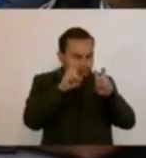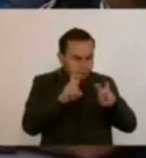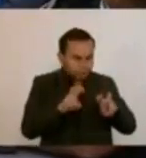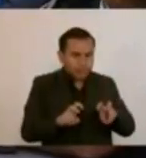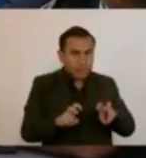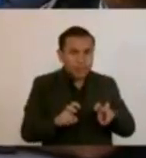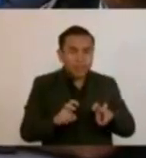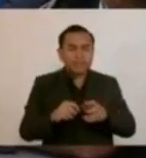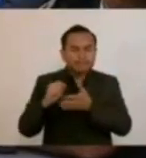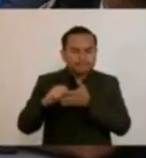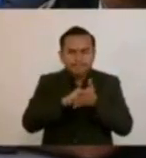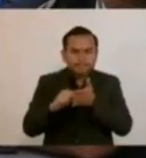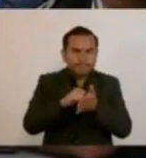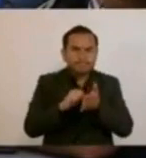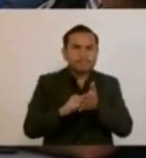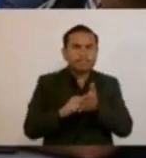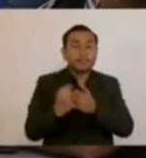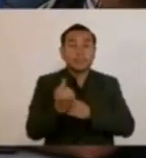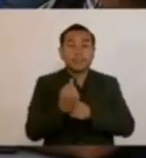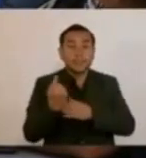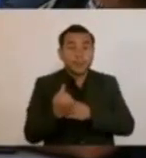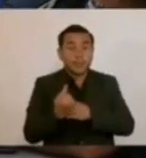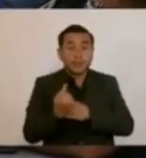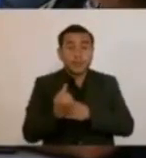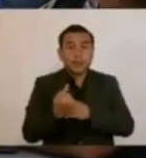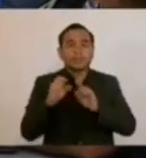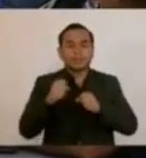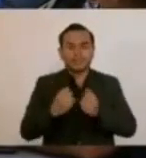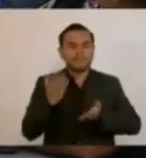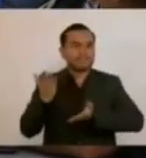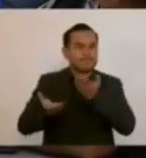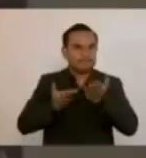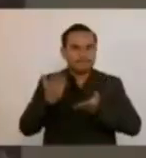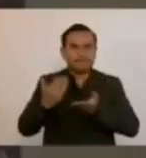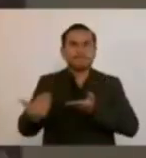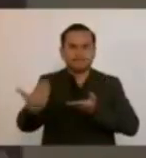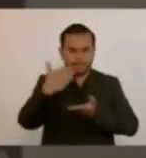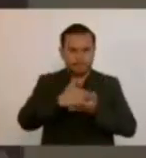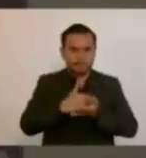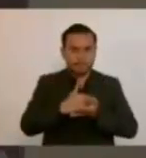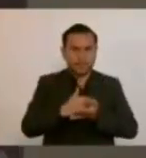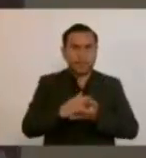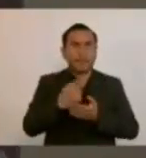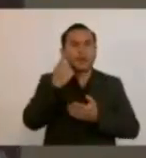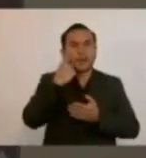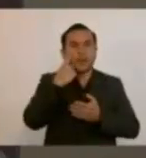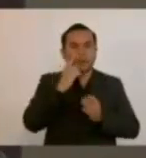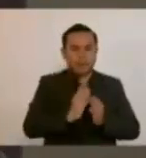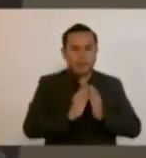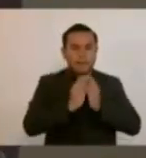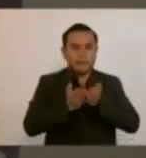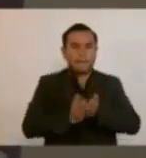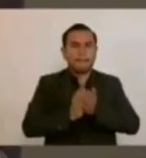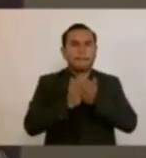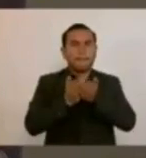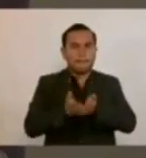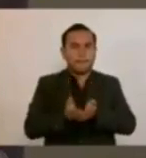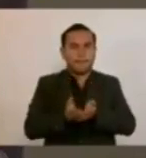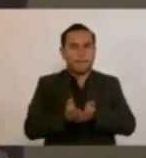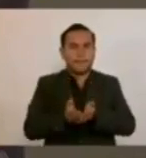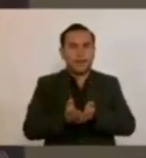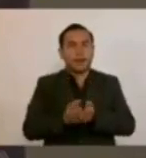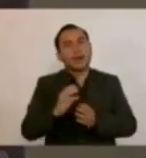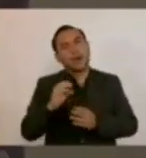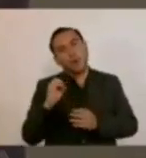gestiones para las personas que entran con estos productos. Recuérdense que los productos entran por tres vías, entran por vía marítima, en ese caso es más fácil porque se mantienen en el